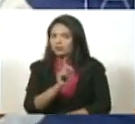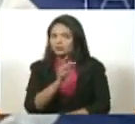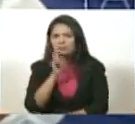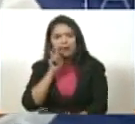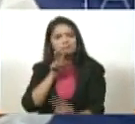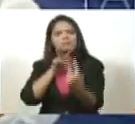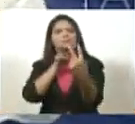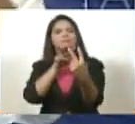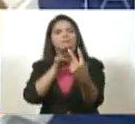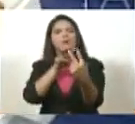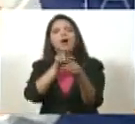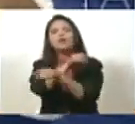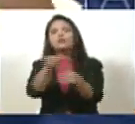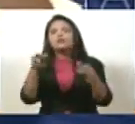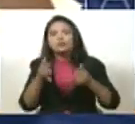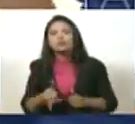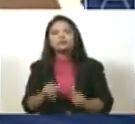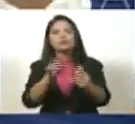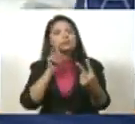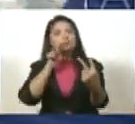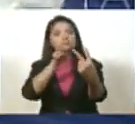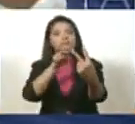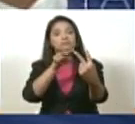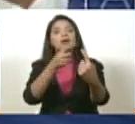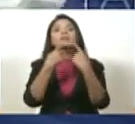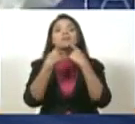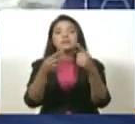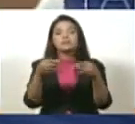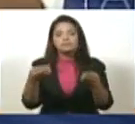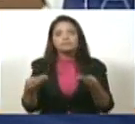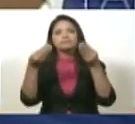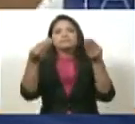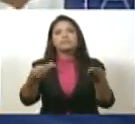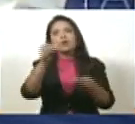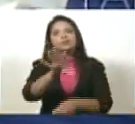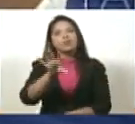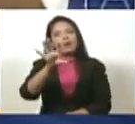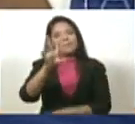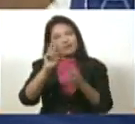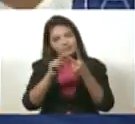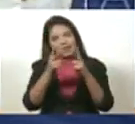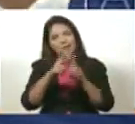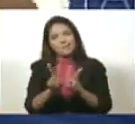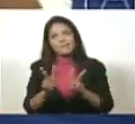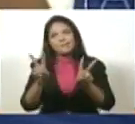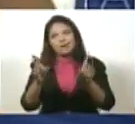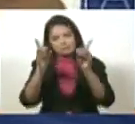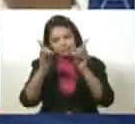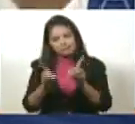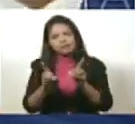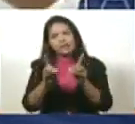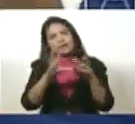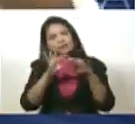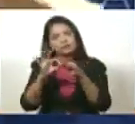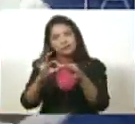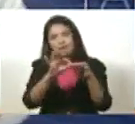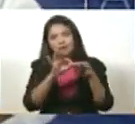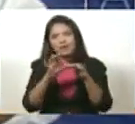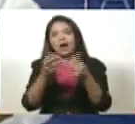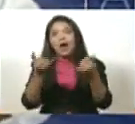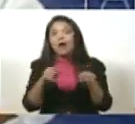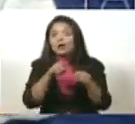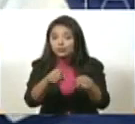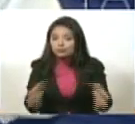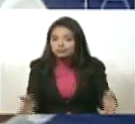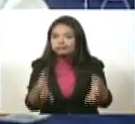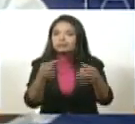ojos de nuestros hijos y le va a decir: hijos, aquí tienen una patria en paz, una patria digna, una patria soberana. Ahora te toca a ti